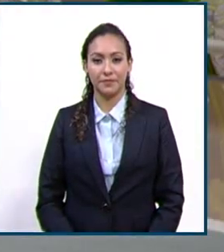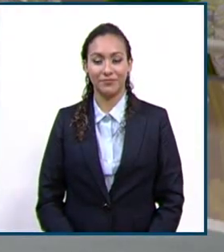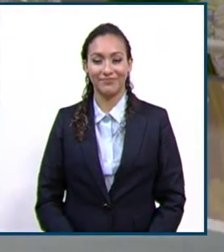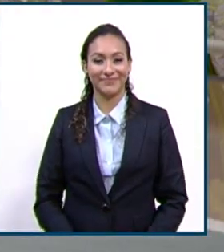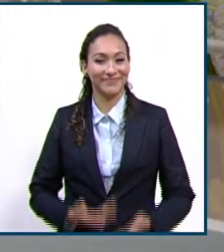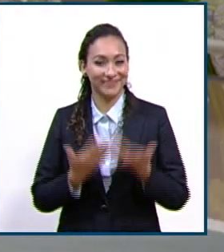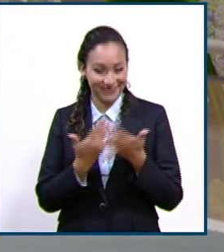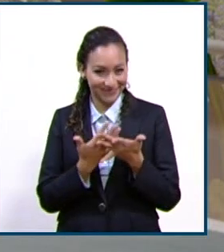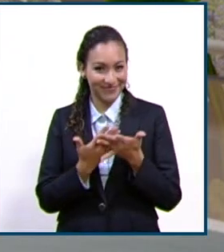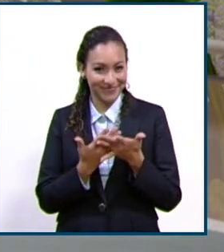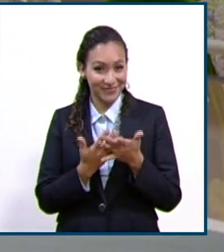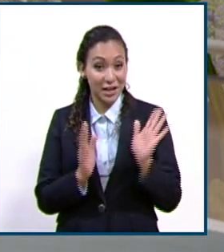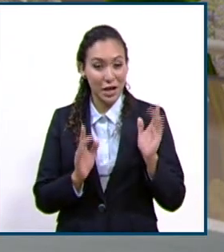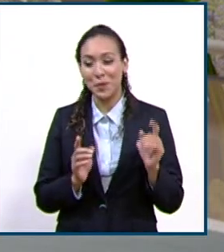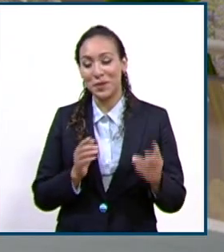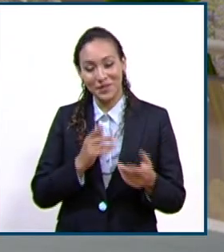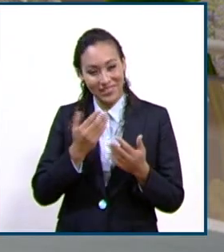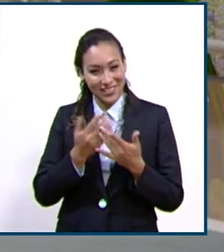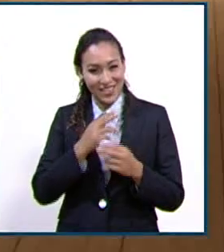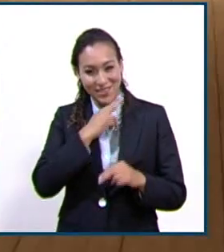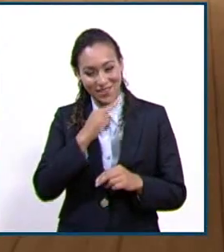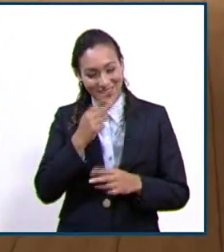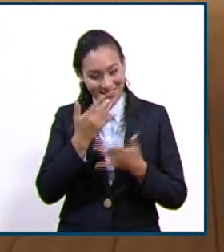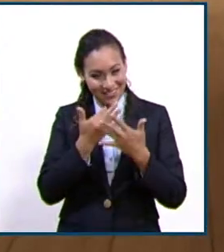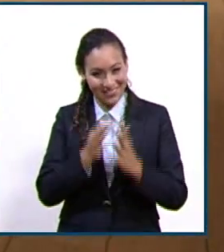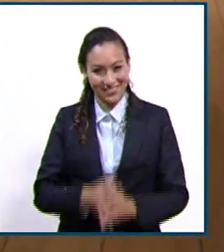Vamos a una pausa, será muy breve, no se vaya.